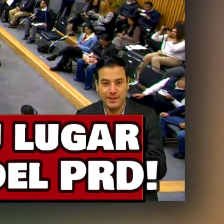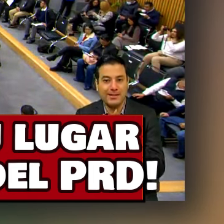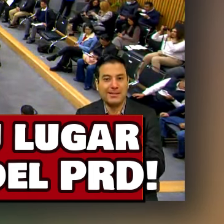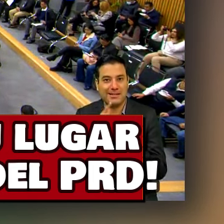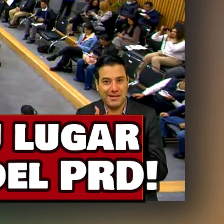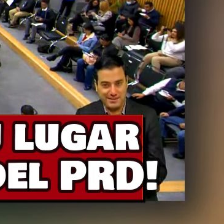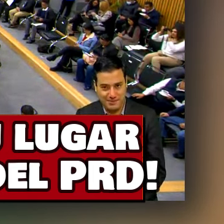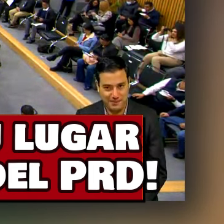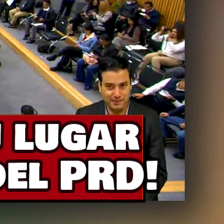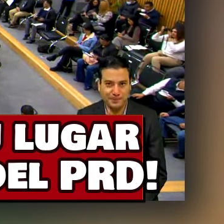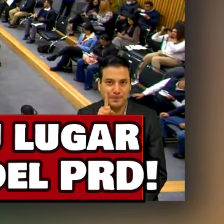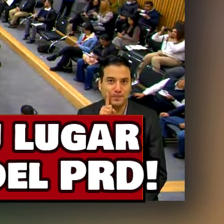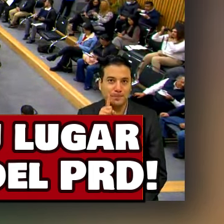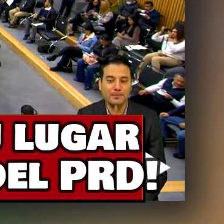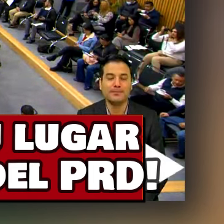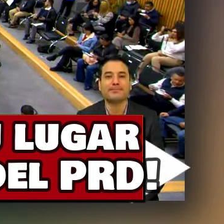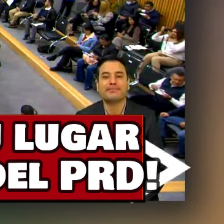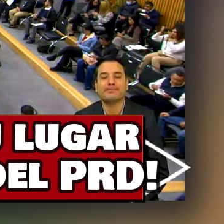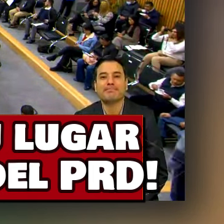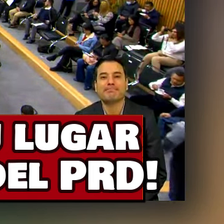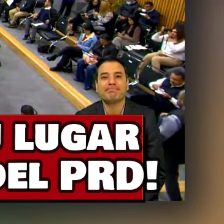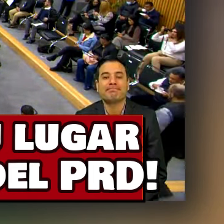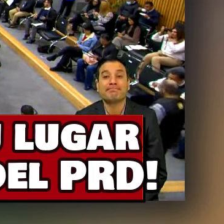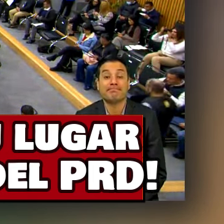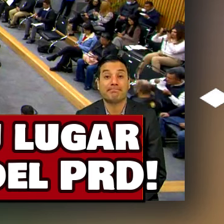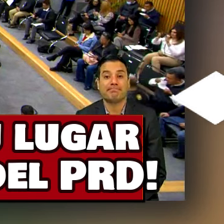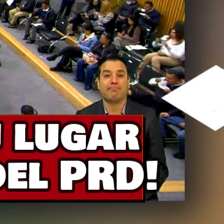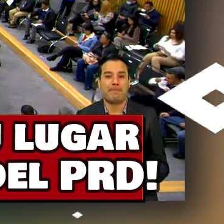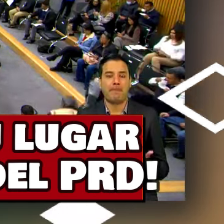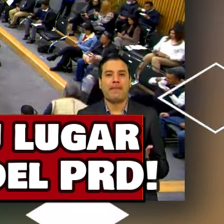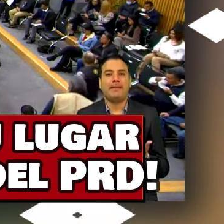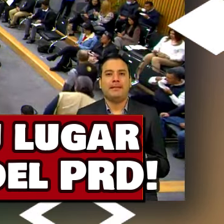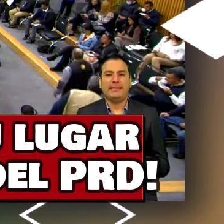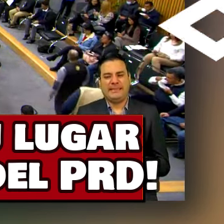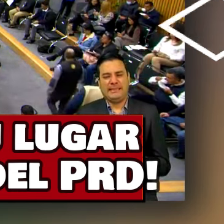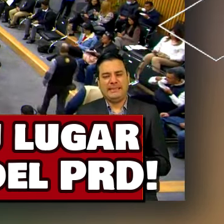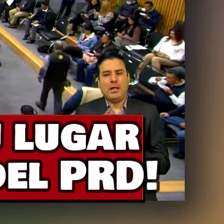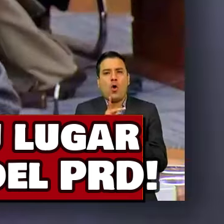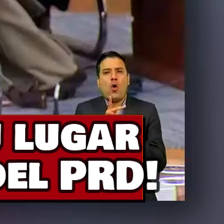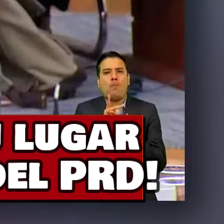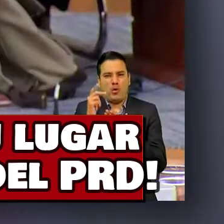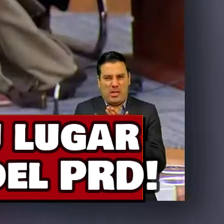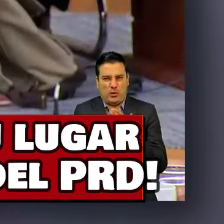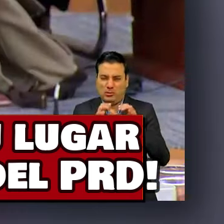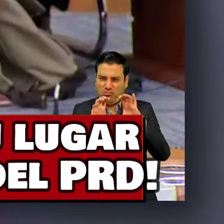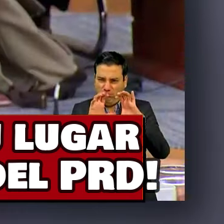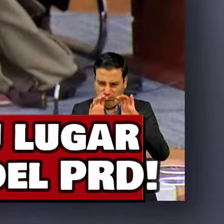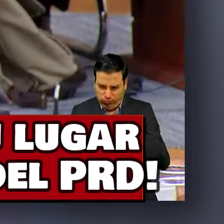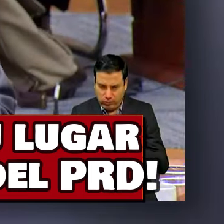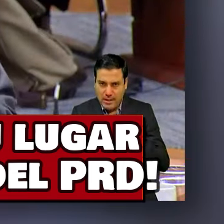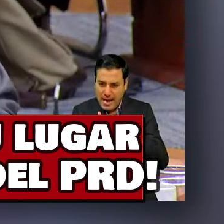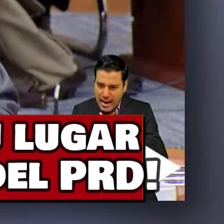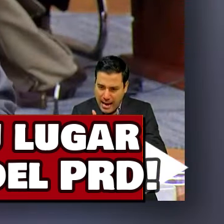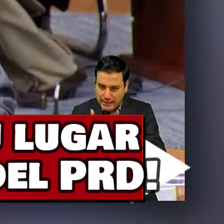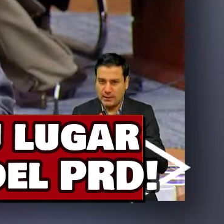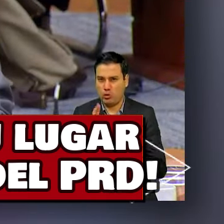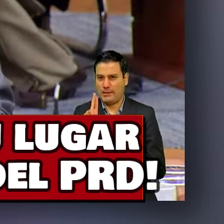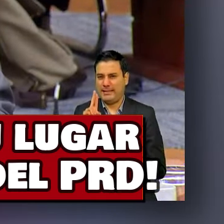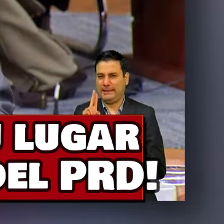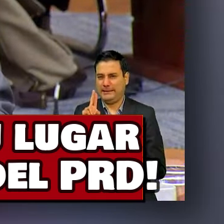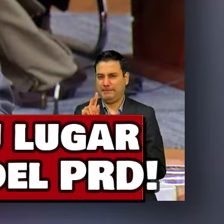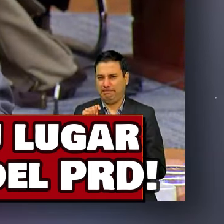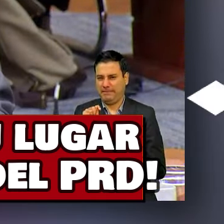Gracias, presidenta. Estamos ante un dictamen que resulta de un trabajo muy profundo de la unidad y de